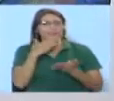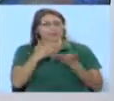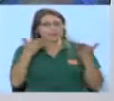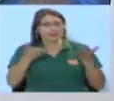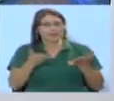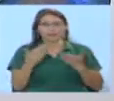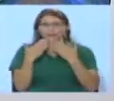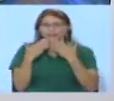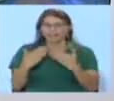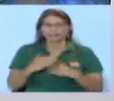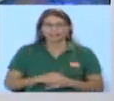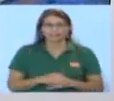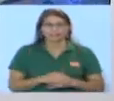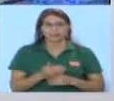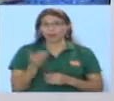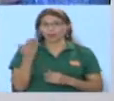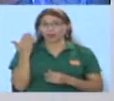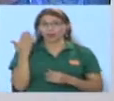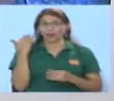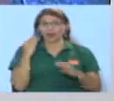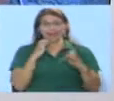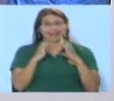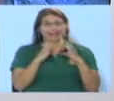en la entrevista estaba un poco